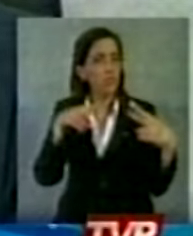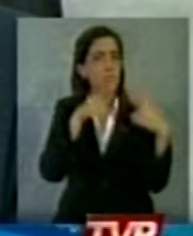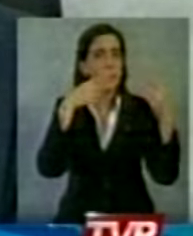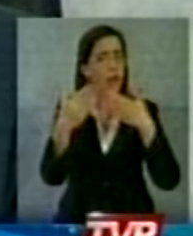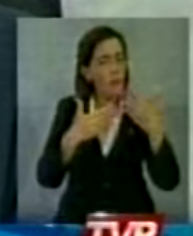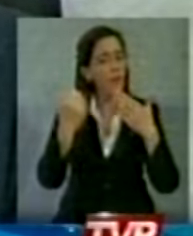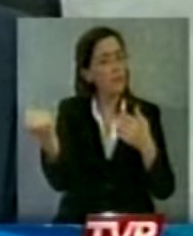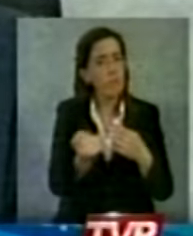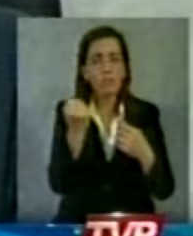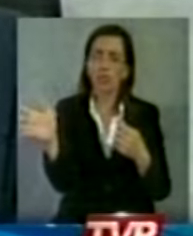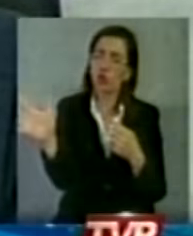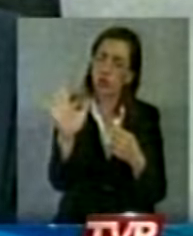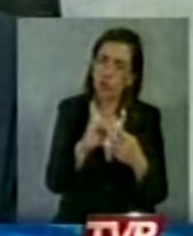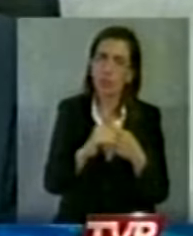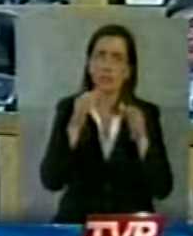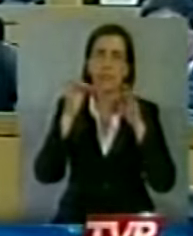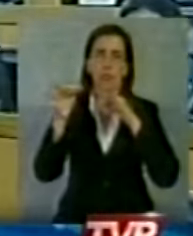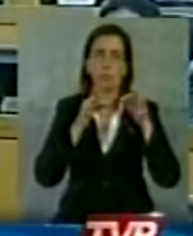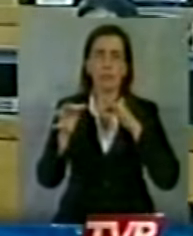días.